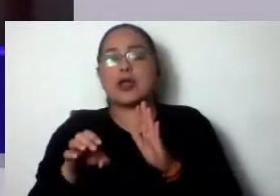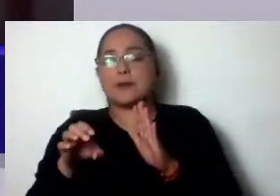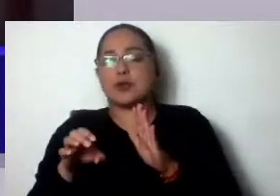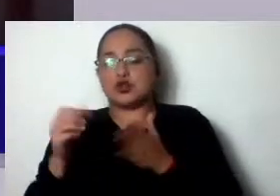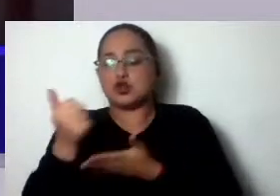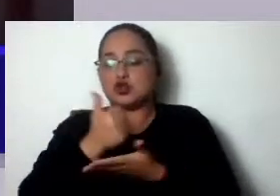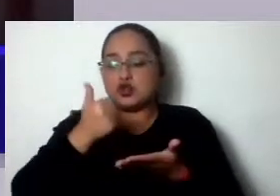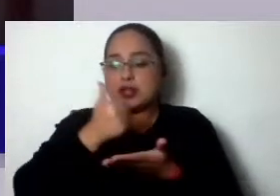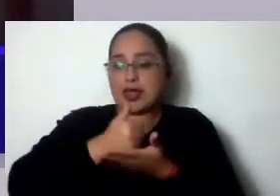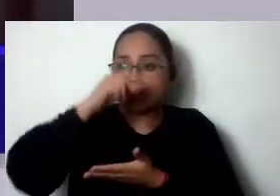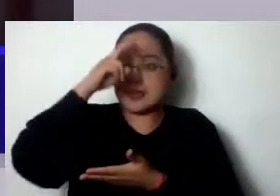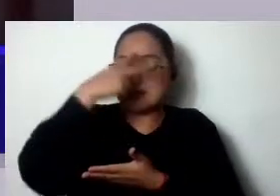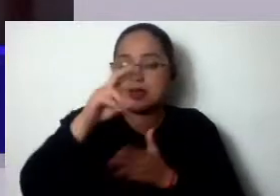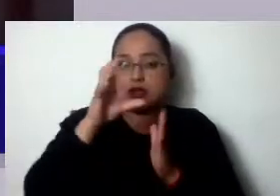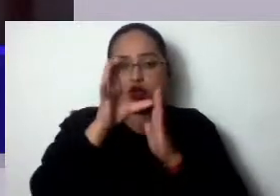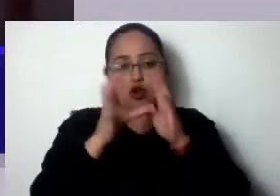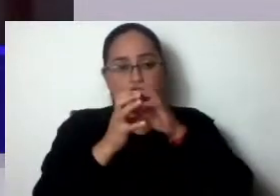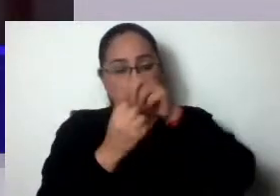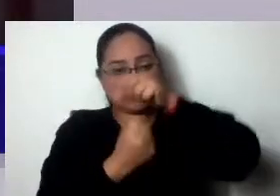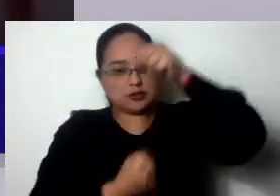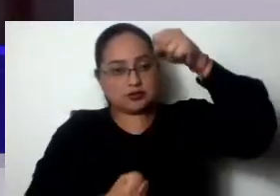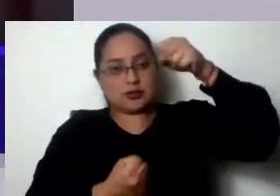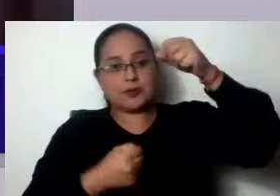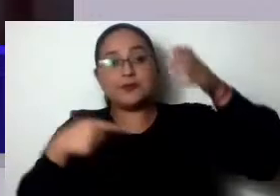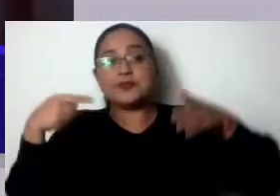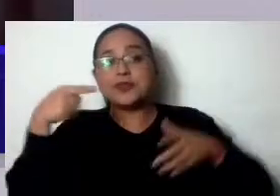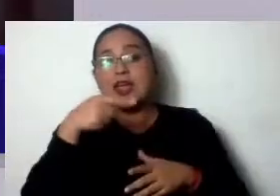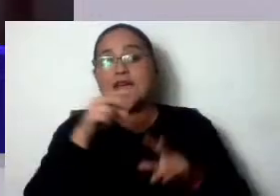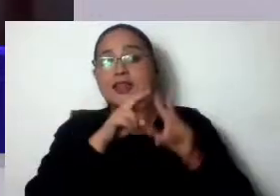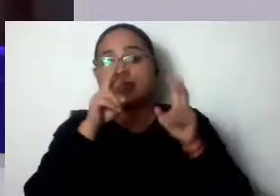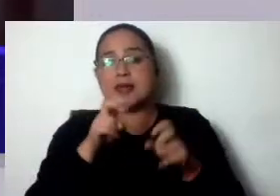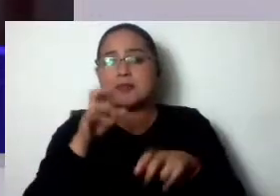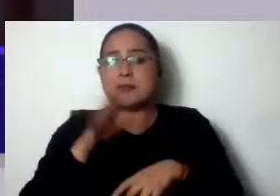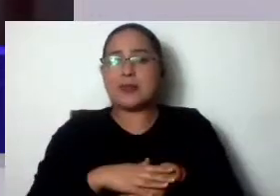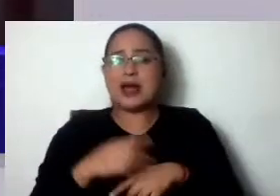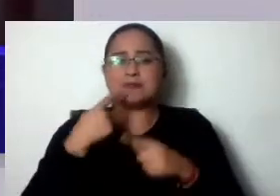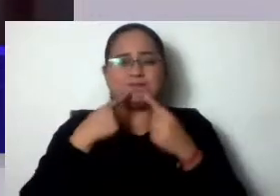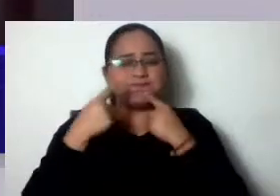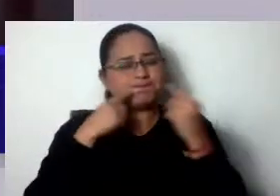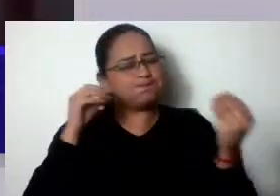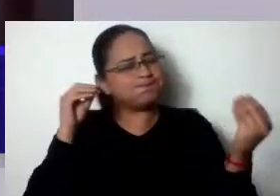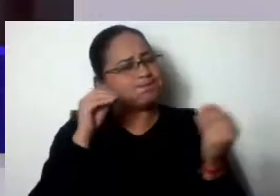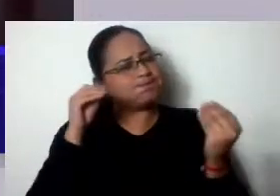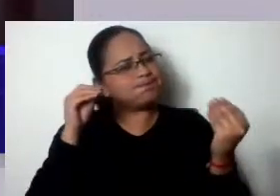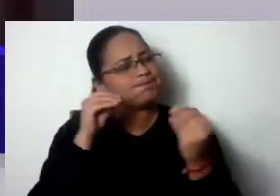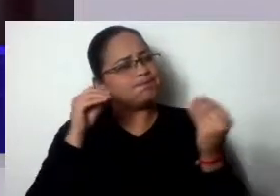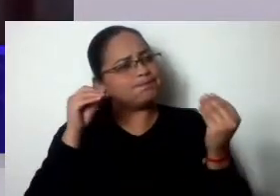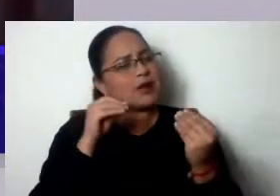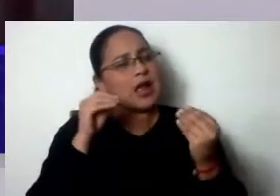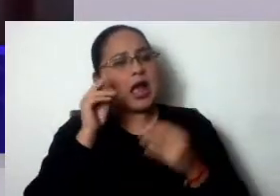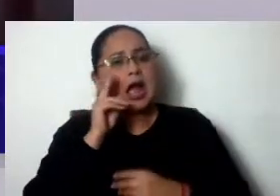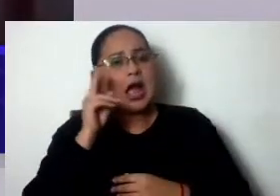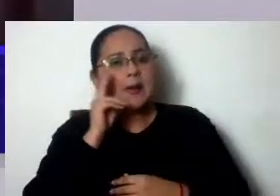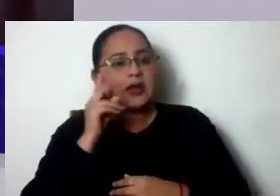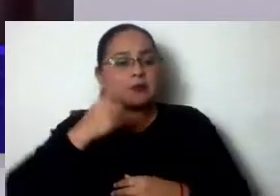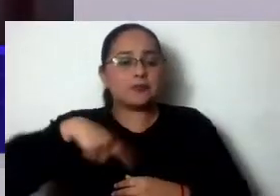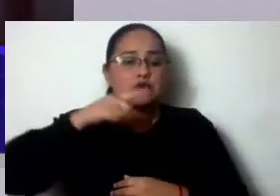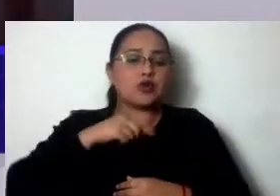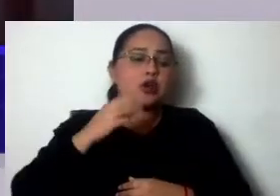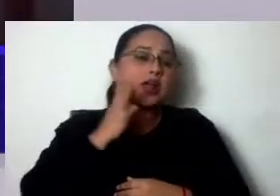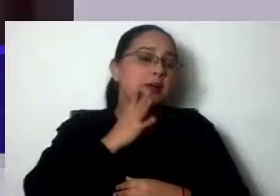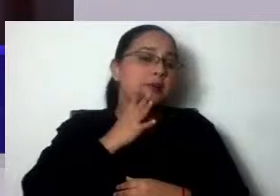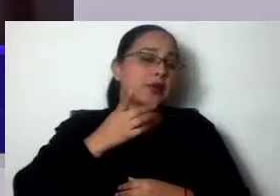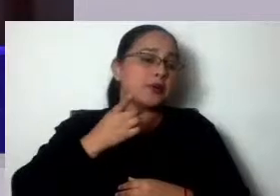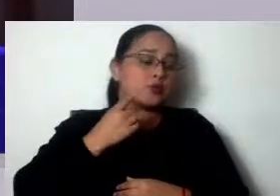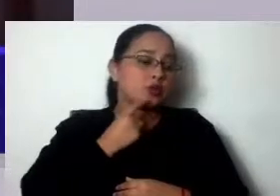de mexico que ahora recuerdo uno de los temas más debatidos fue si la asamblea constituyente que aprobó la constitución